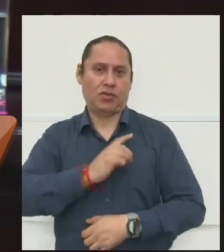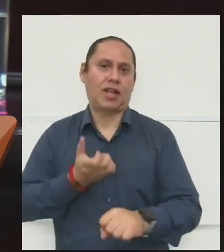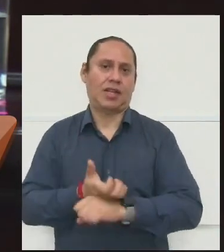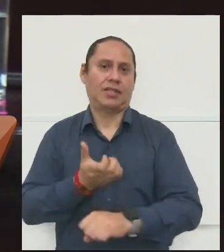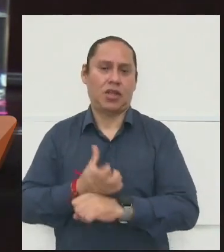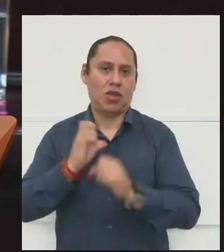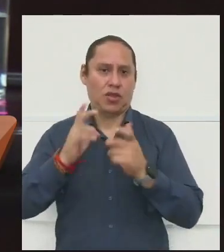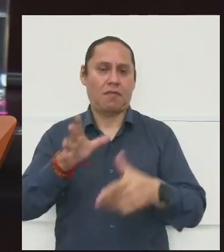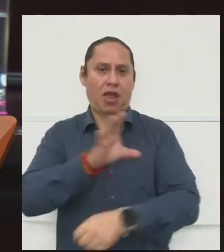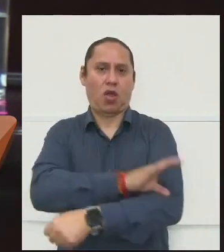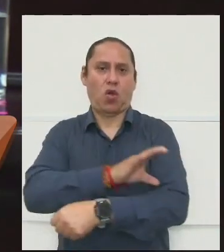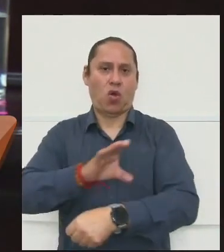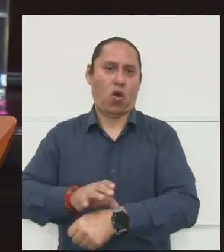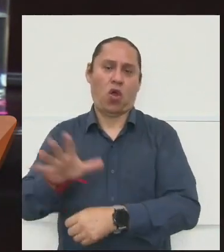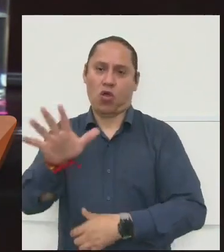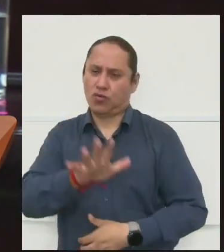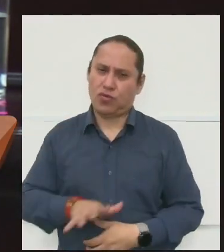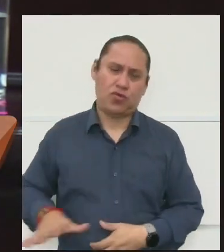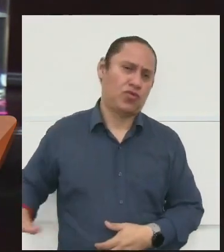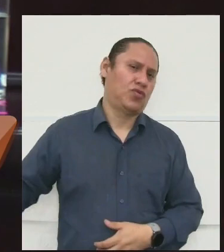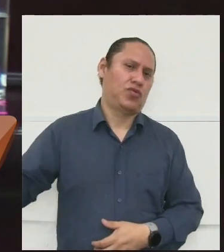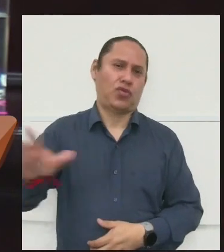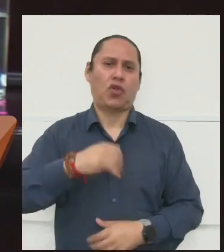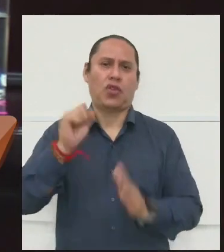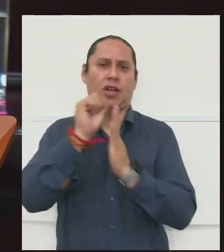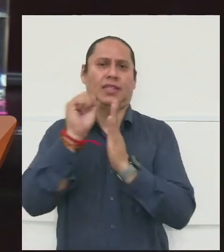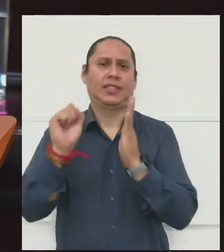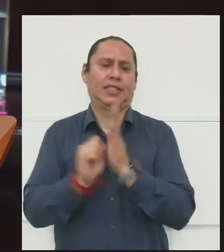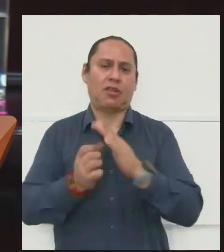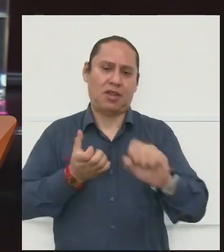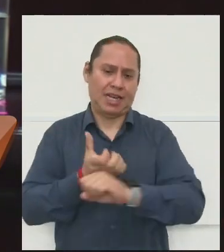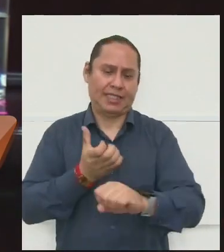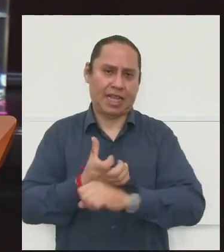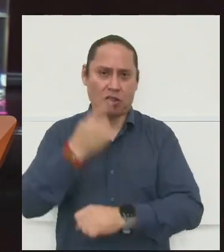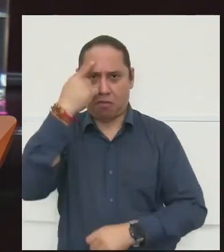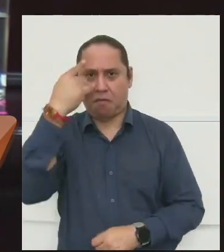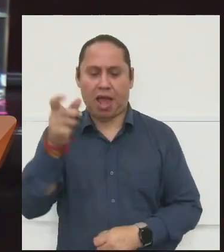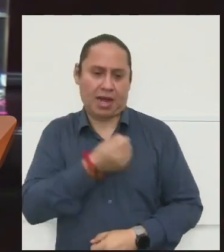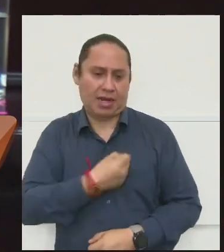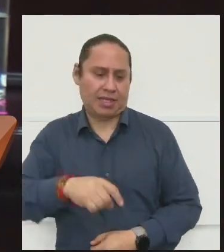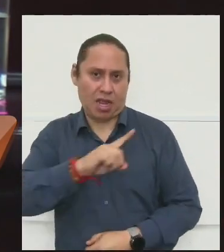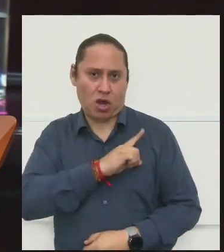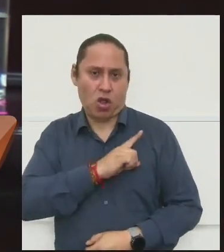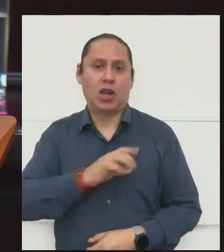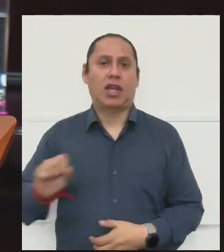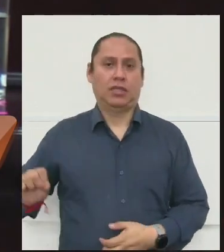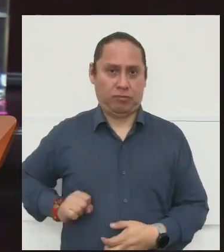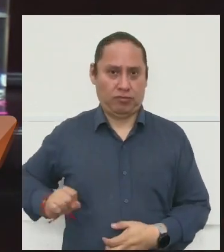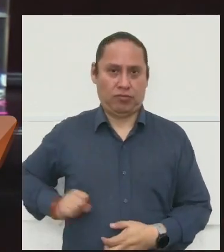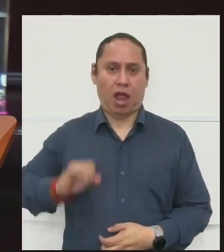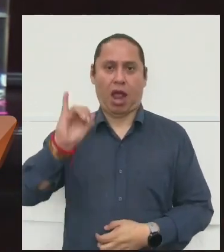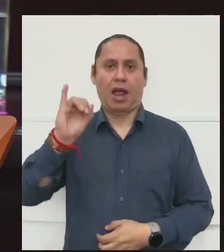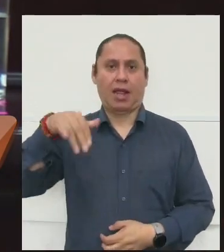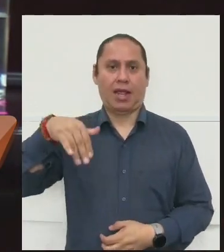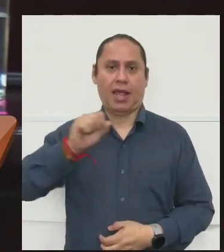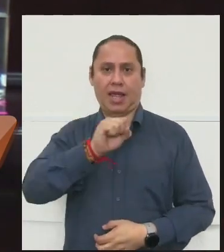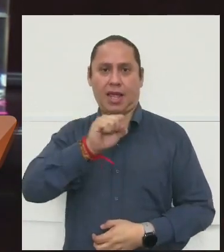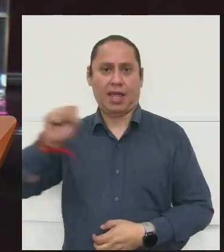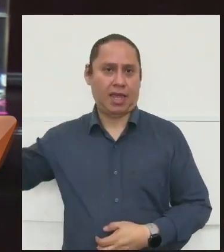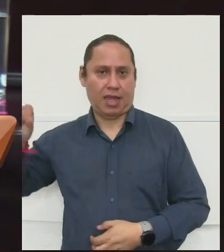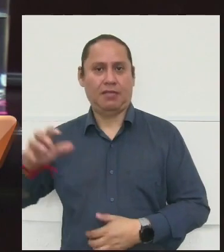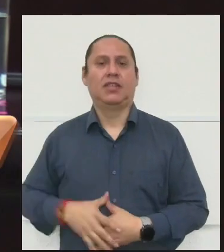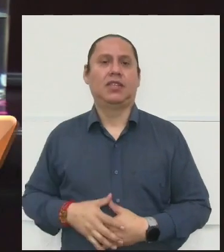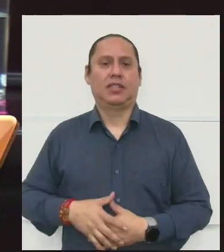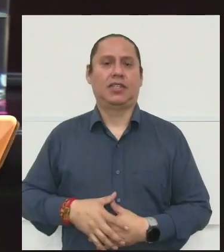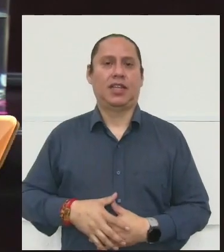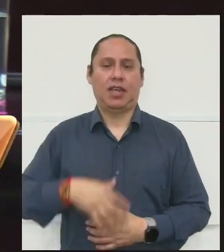del estado en coordinación con todos los miembros del sistema Estatal para la salud al Instituto Mexicano del Seguro Social a través de